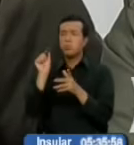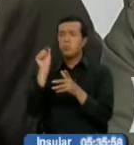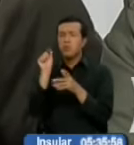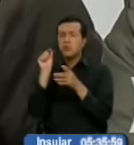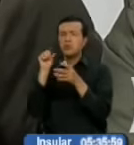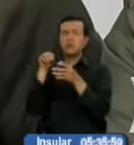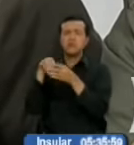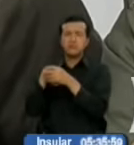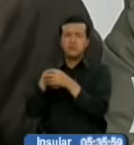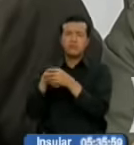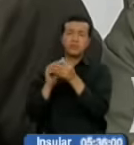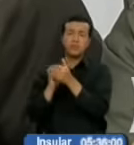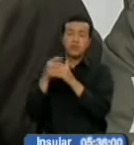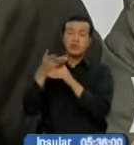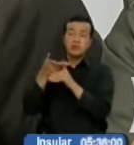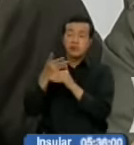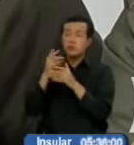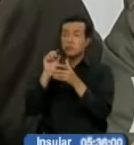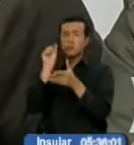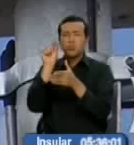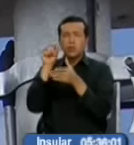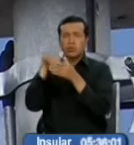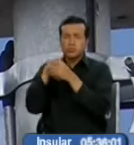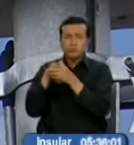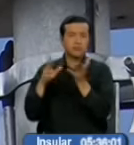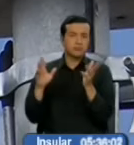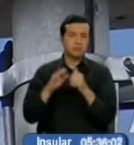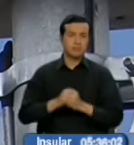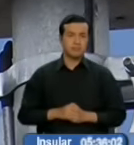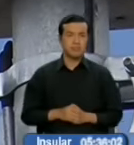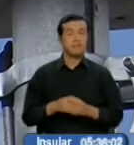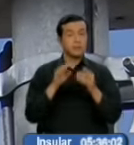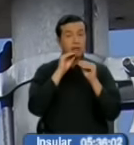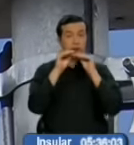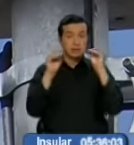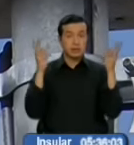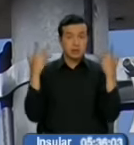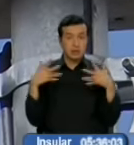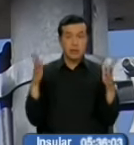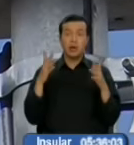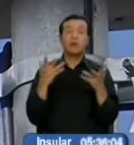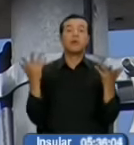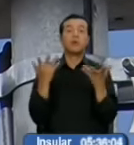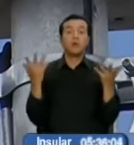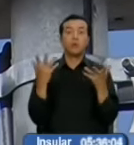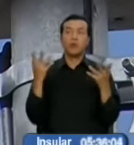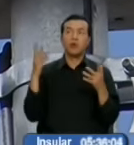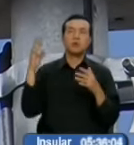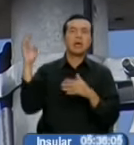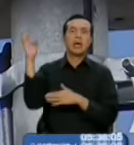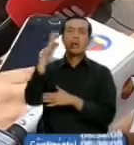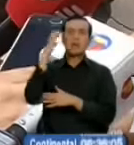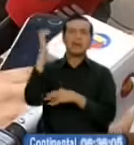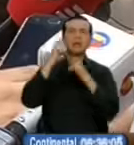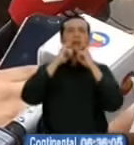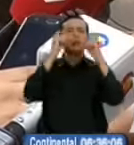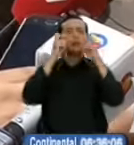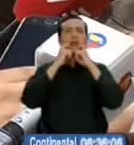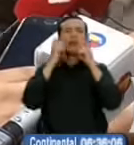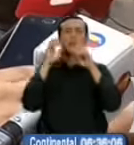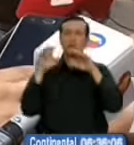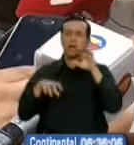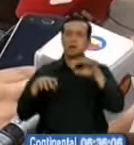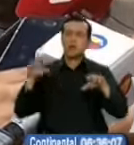bajos, tanto a nivel interno como a nivel externo. Cabe resaltar que están dispuestos 9 puntos con alertas tempranas como este. Tiene un